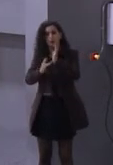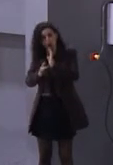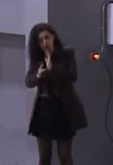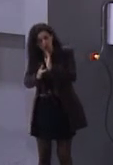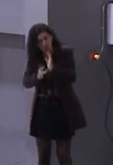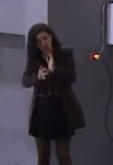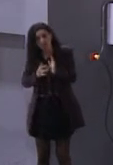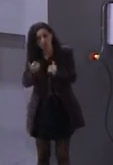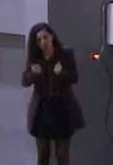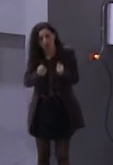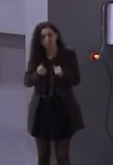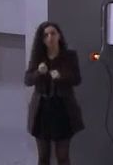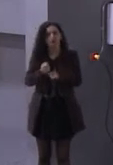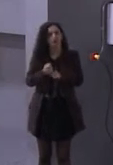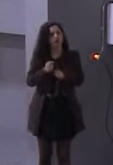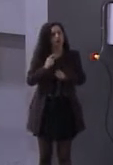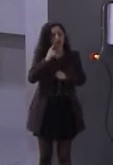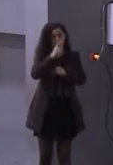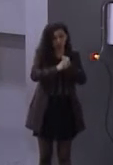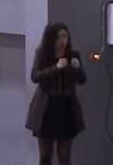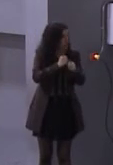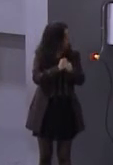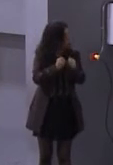Recibiremos en el